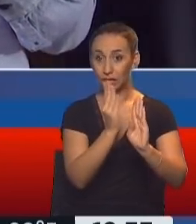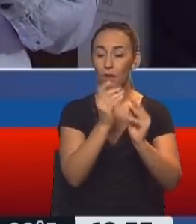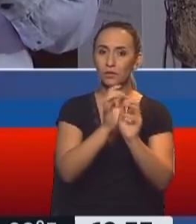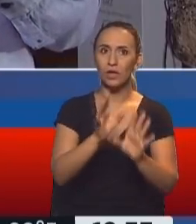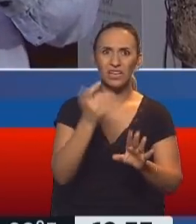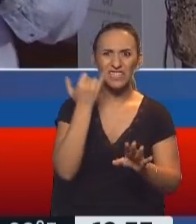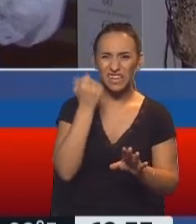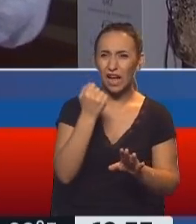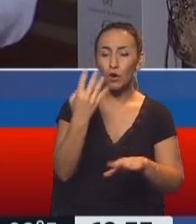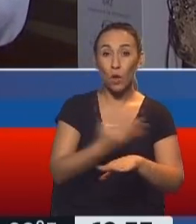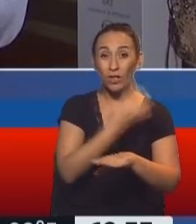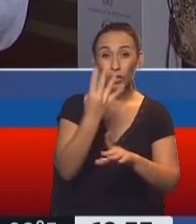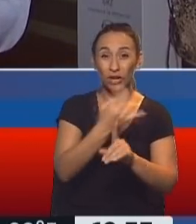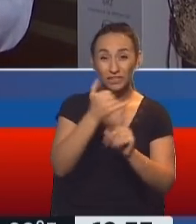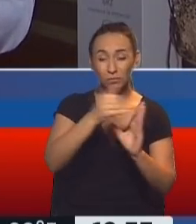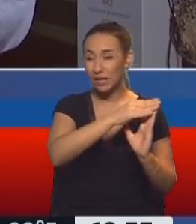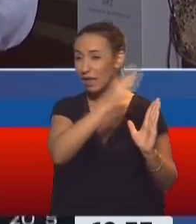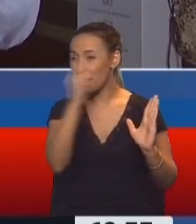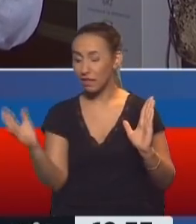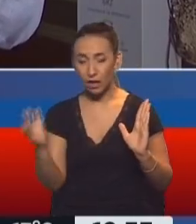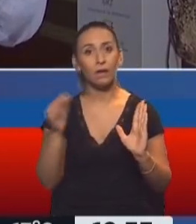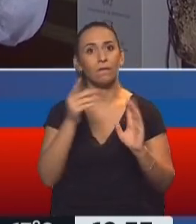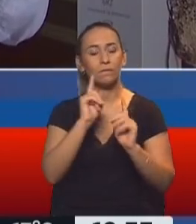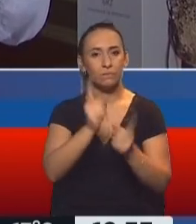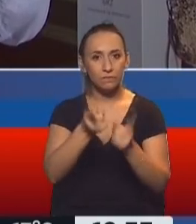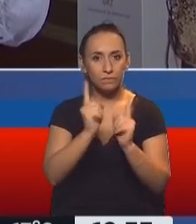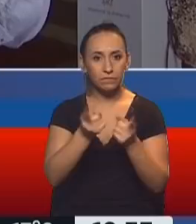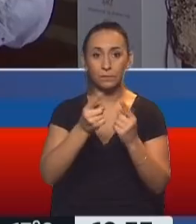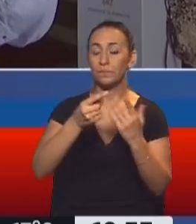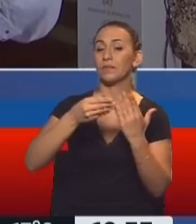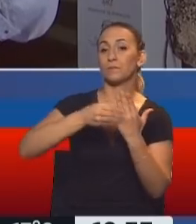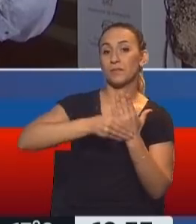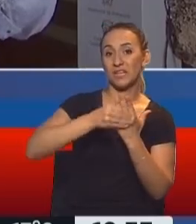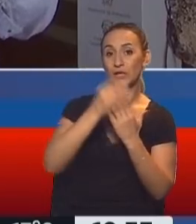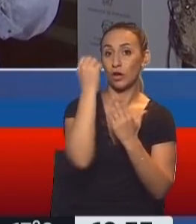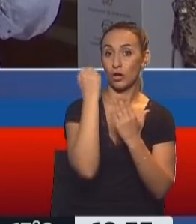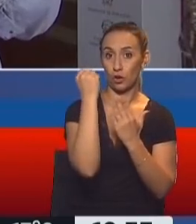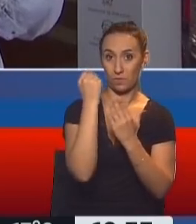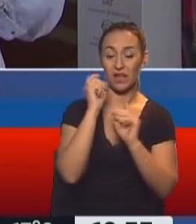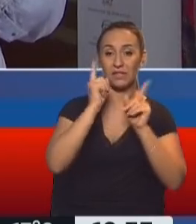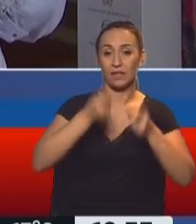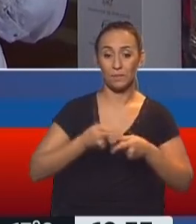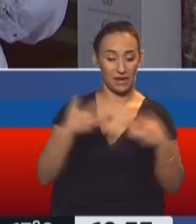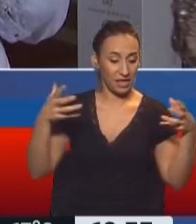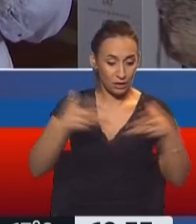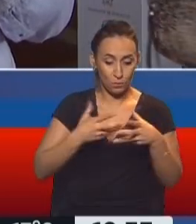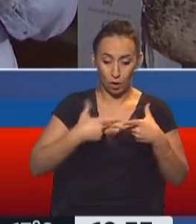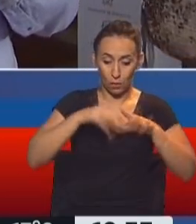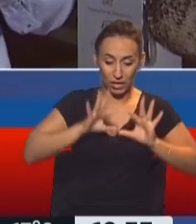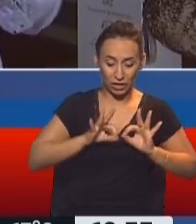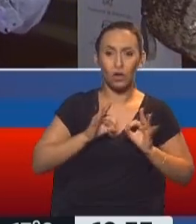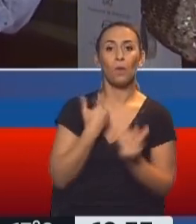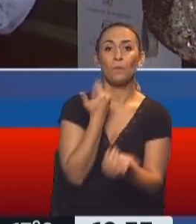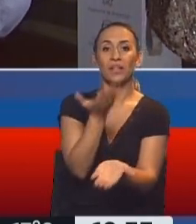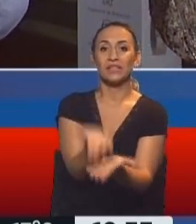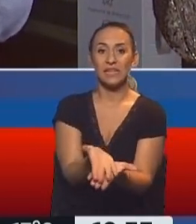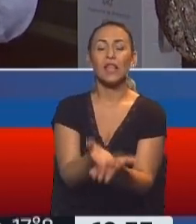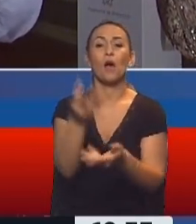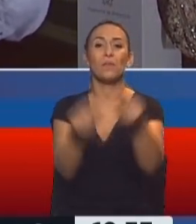y media, en donde el ministro de Economía y todo su equipo defienden el presupuesto 2022 ante